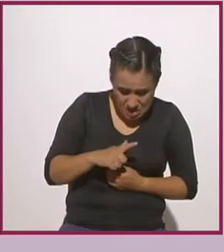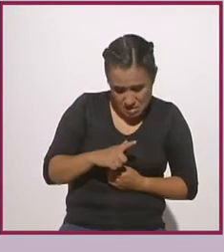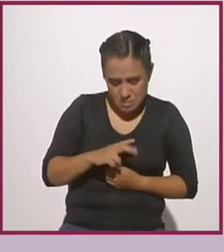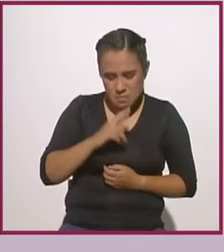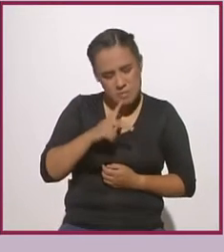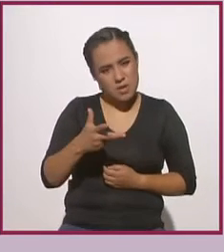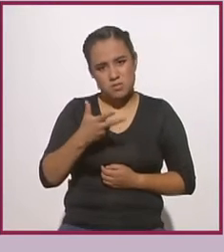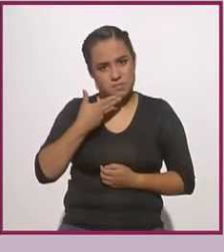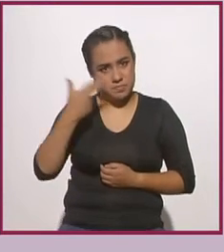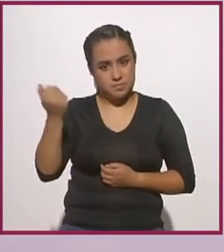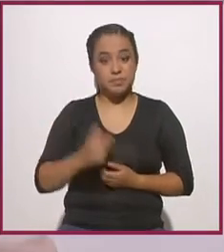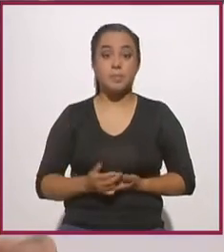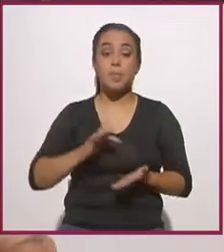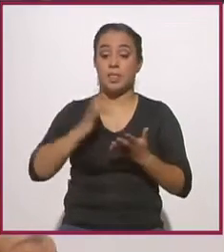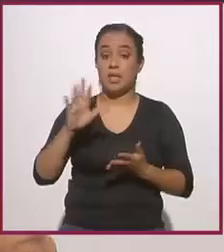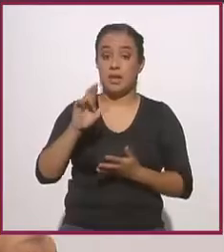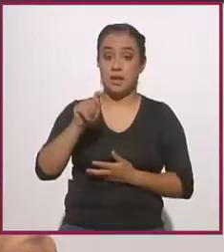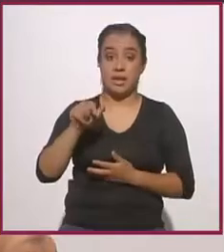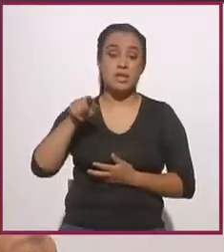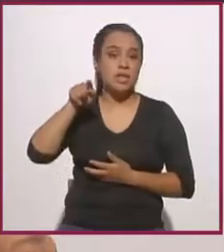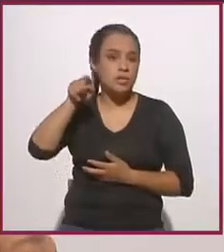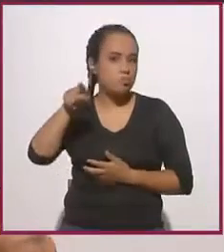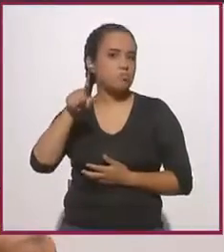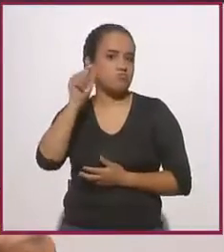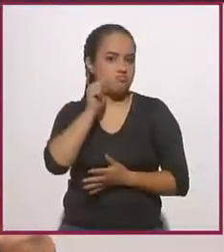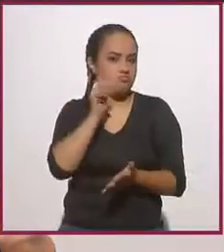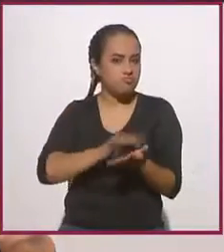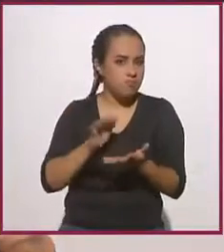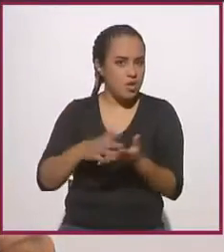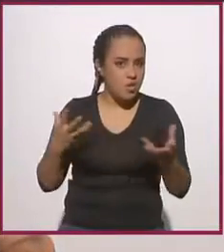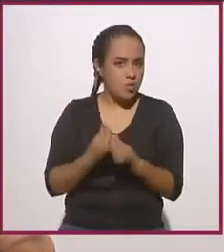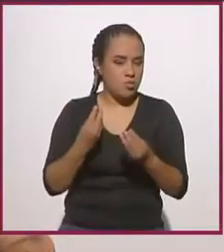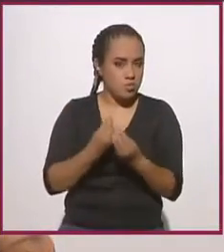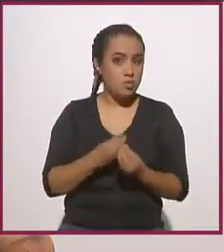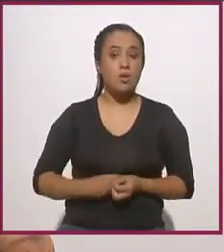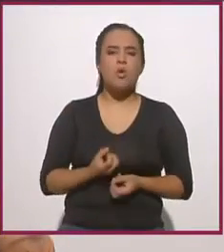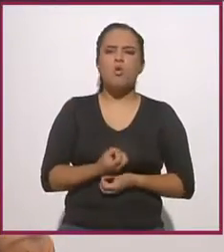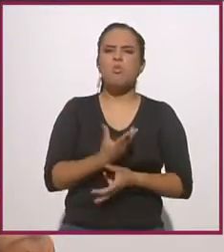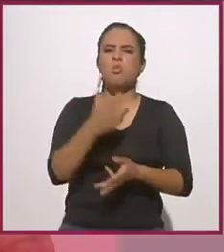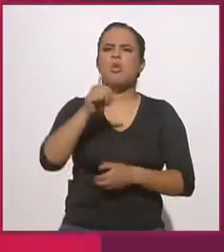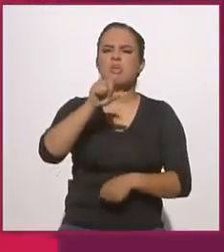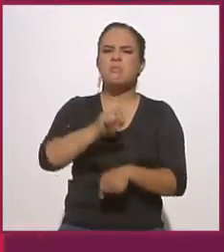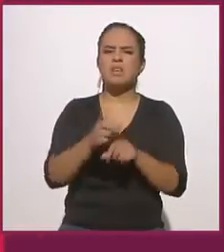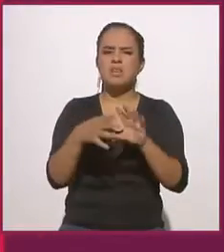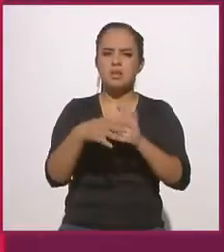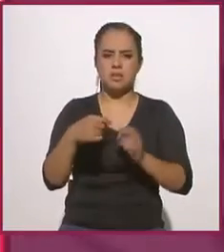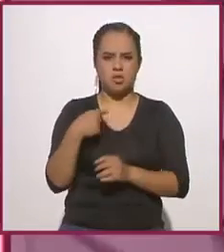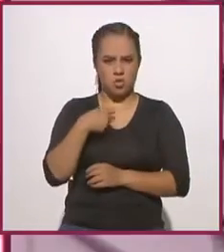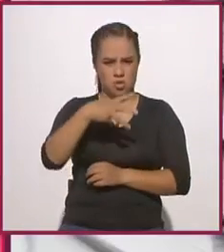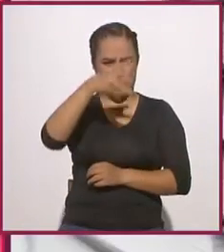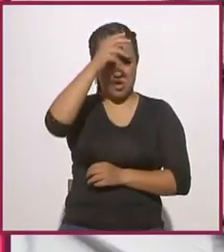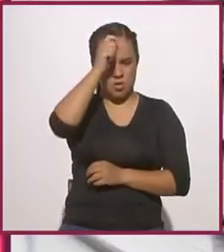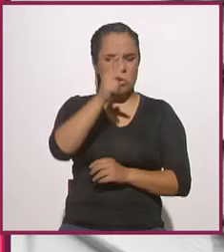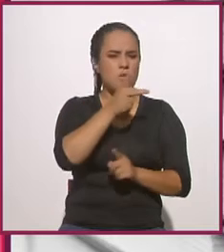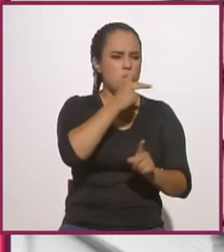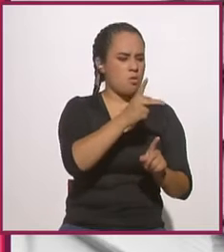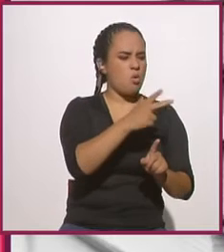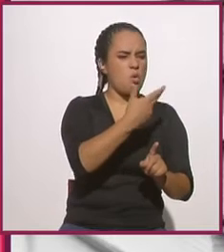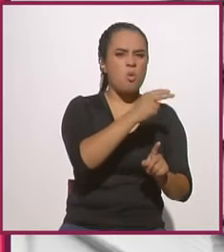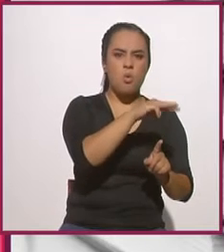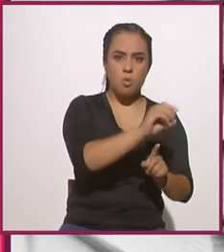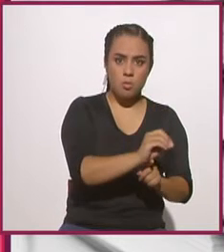Gracias, Rita, una de las lectoras más consistentes. Y el poema de Lía en alguna parte dice: aprenderé las sílabas del humo y